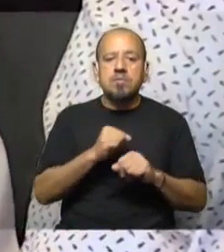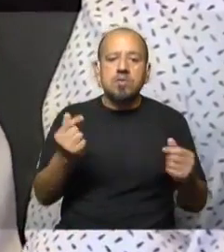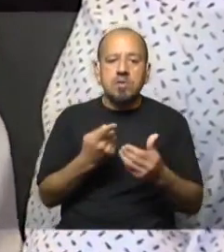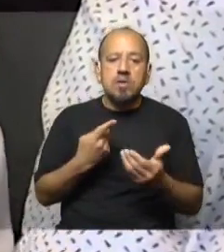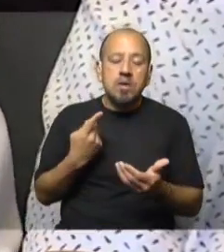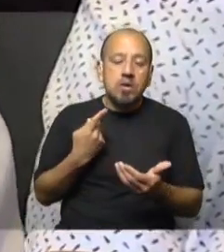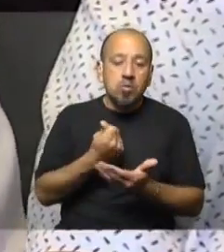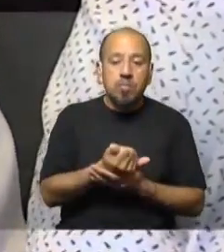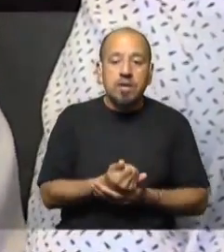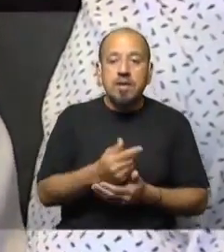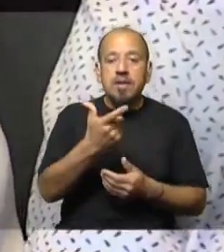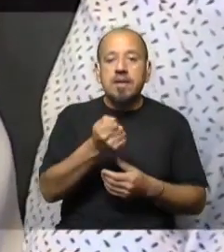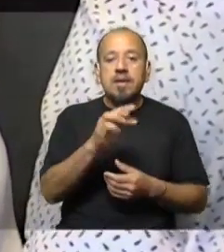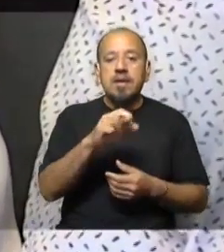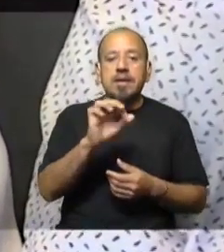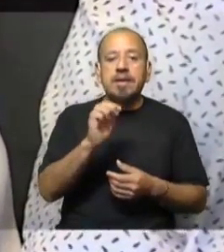fantástico.